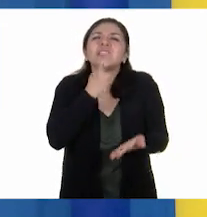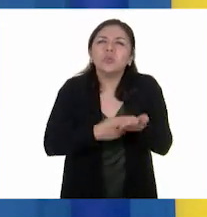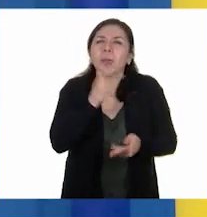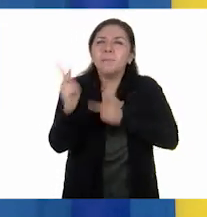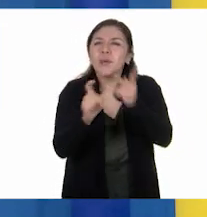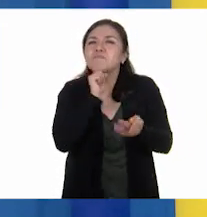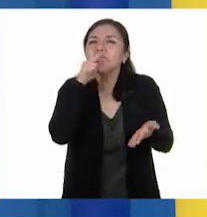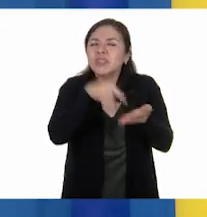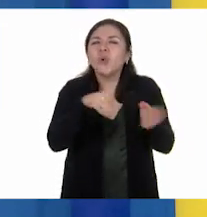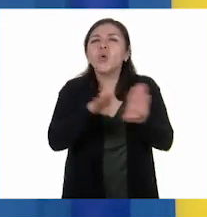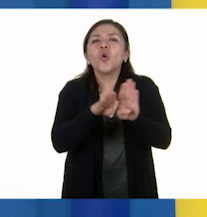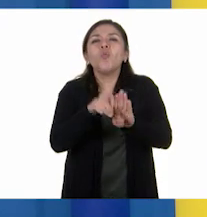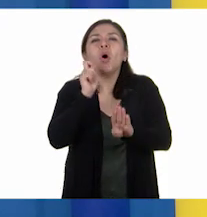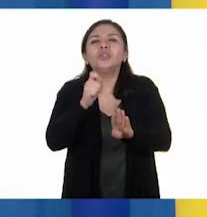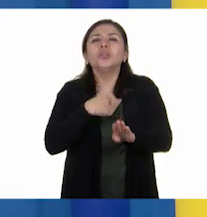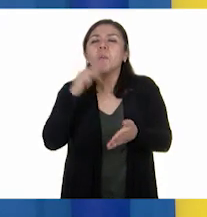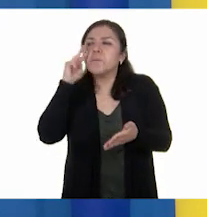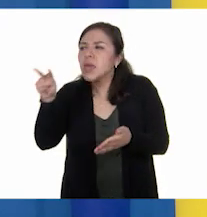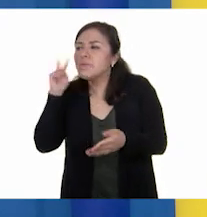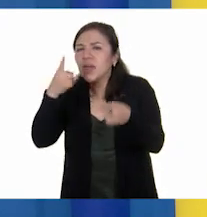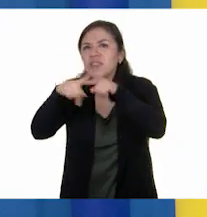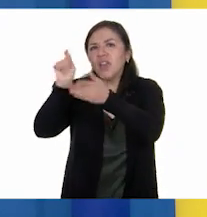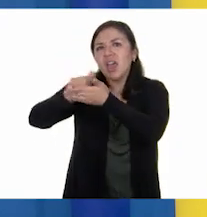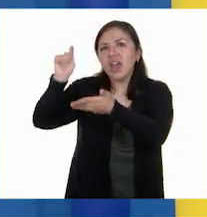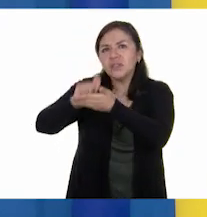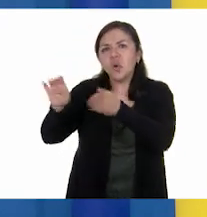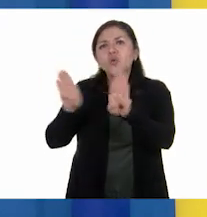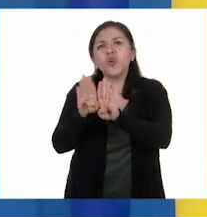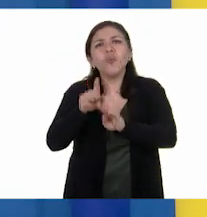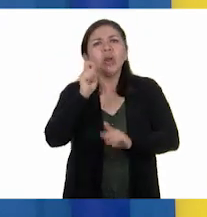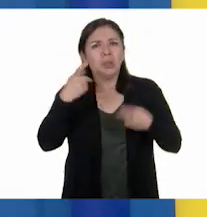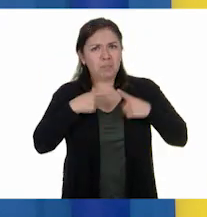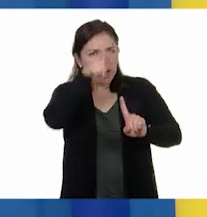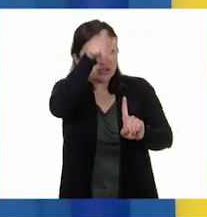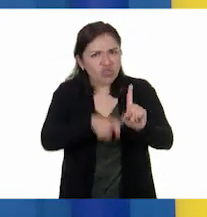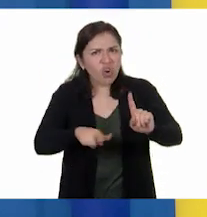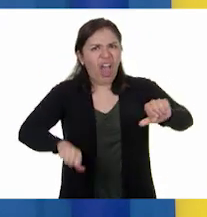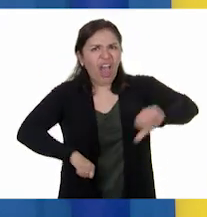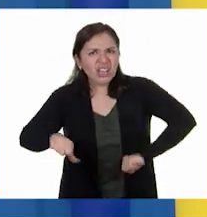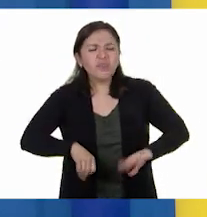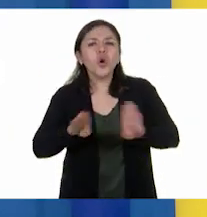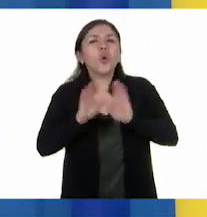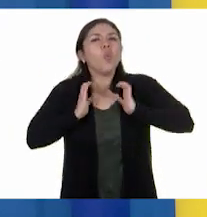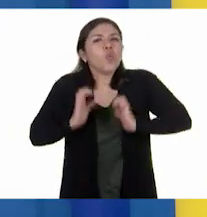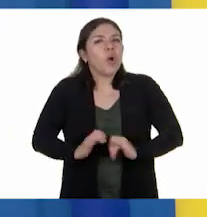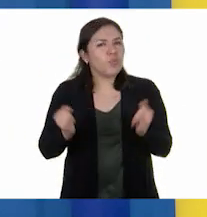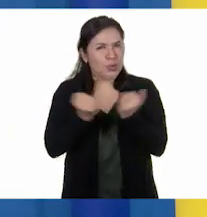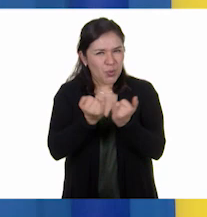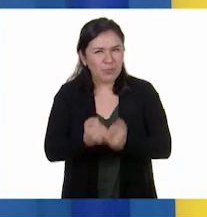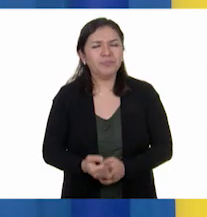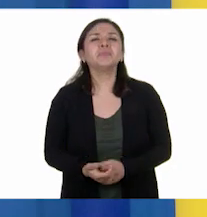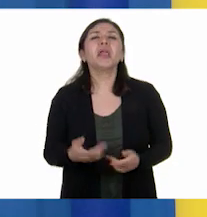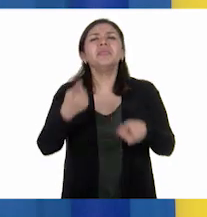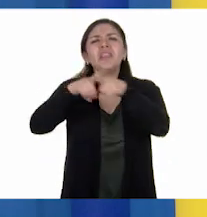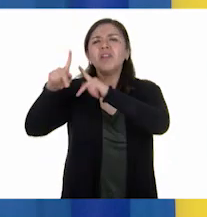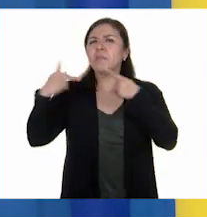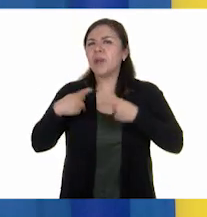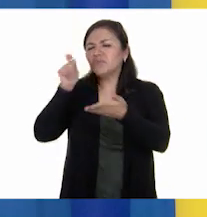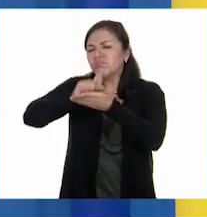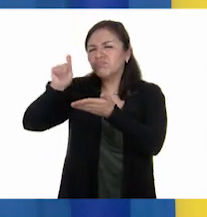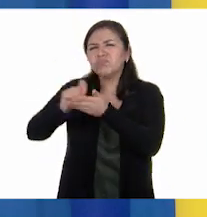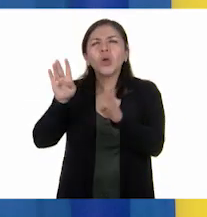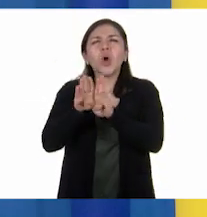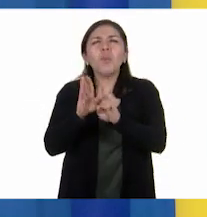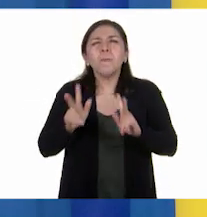a partir de la manera en que fue representado, tanto su forma de ser y de actuar como su físico, por distintos autores en fragmentos de